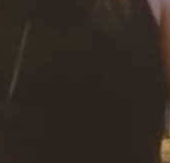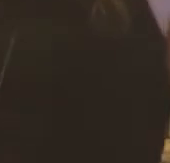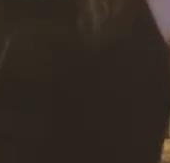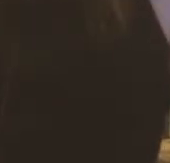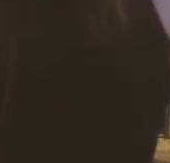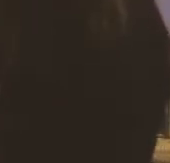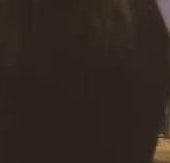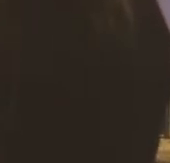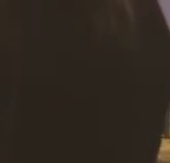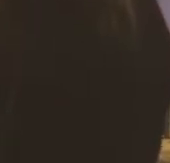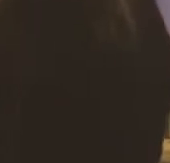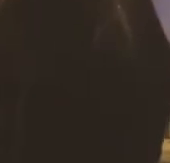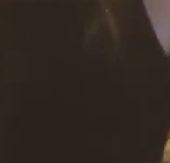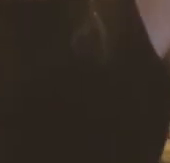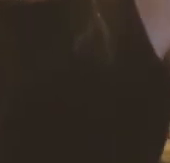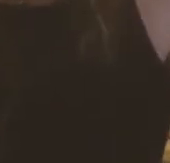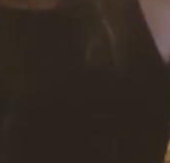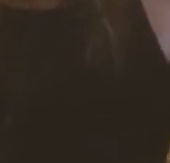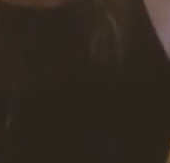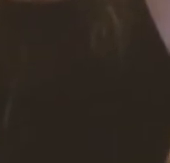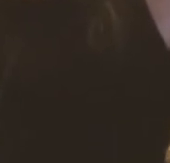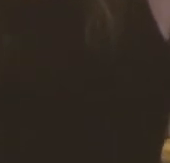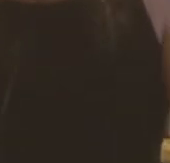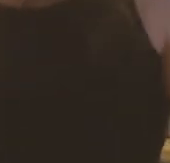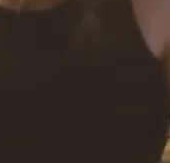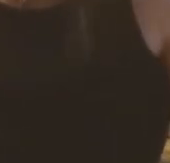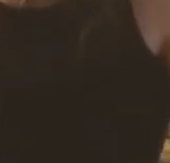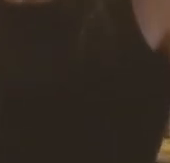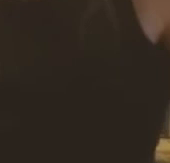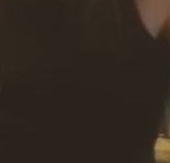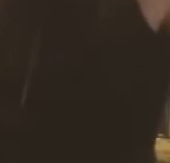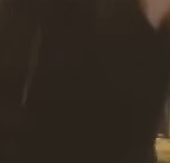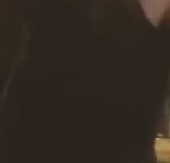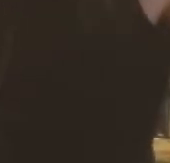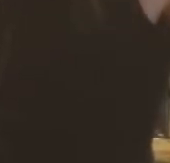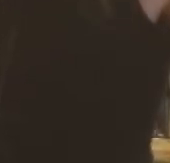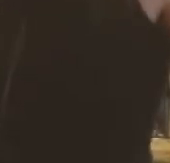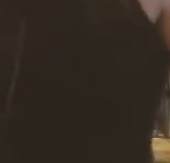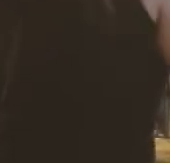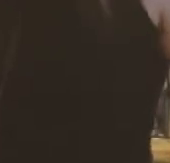caserón teclear, que hay que ser resiliente y aguantar.